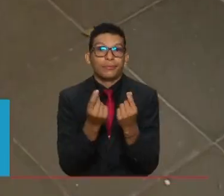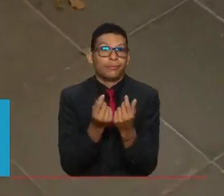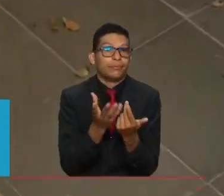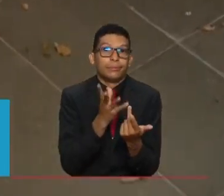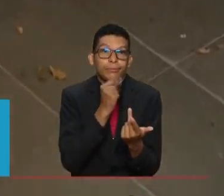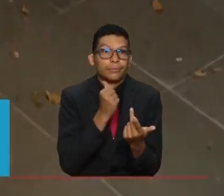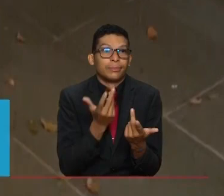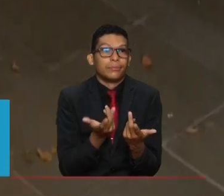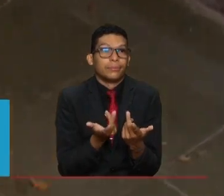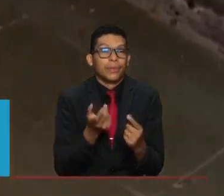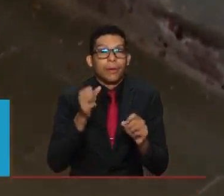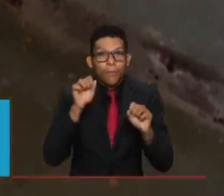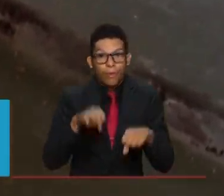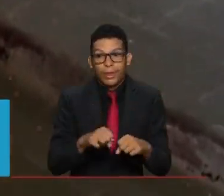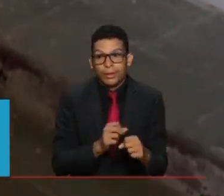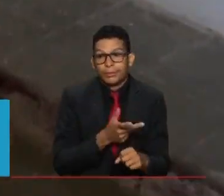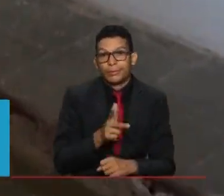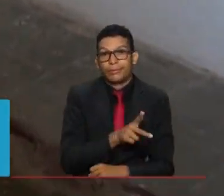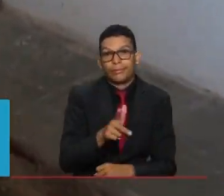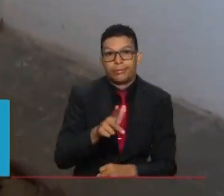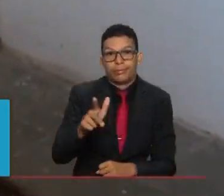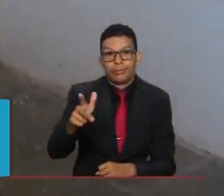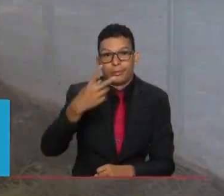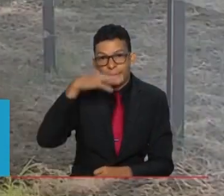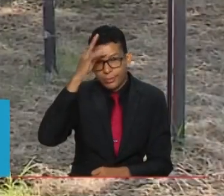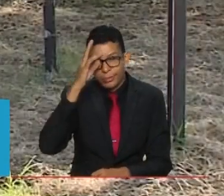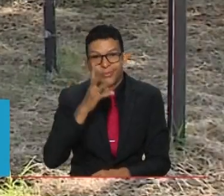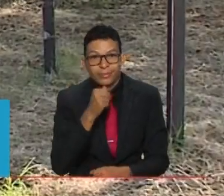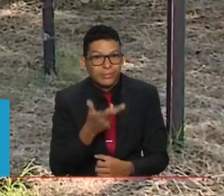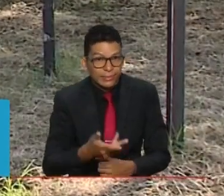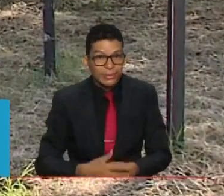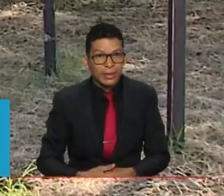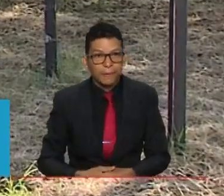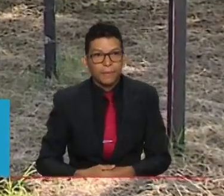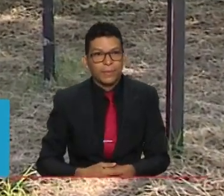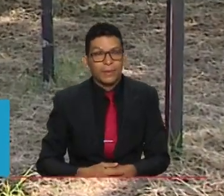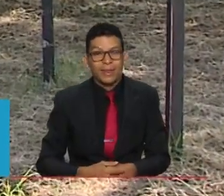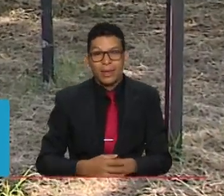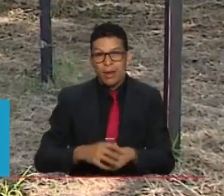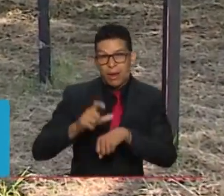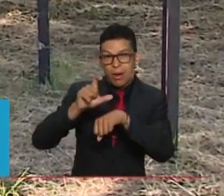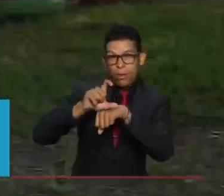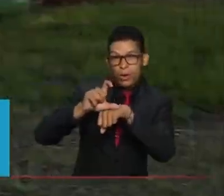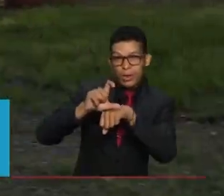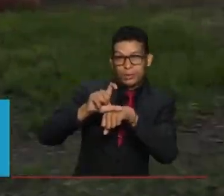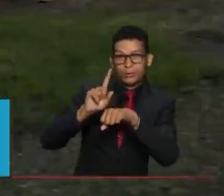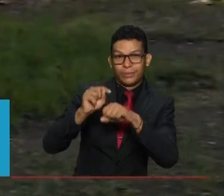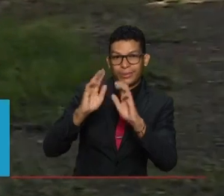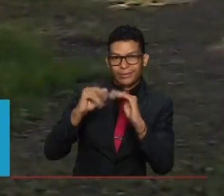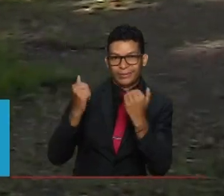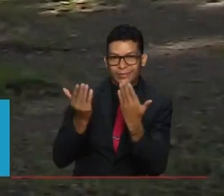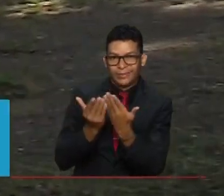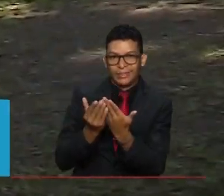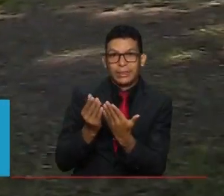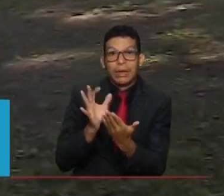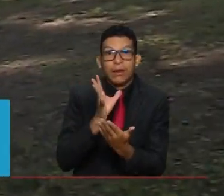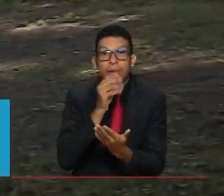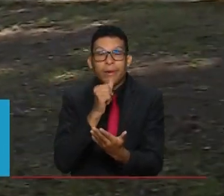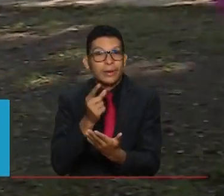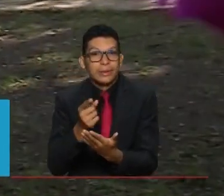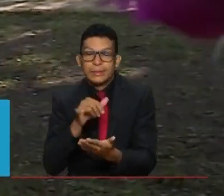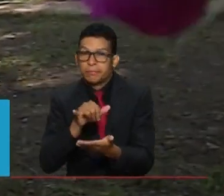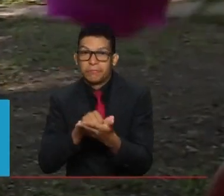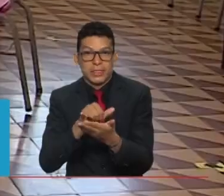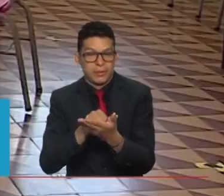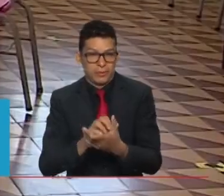para poderse ir hasta el hospital. En la escuela San José de Remolino la situación no es mejor. Una sola profesora atiende los